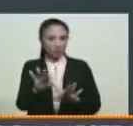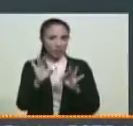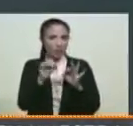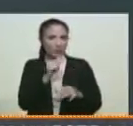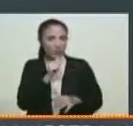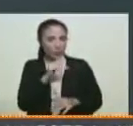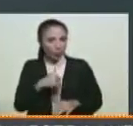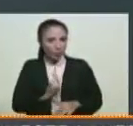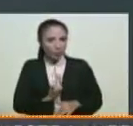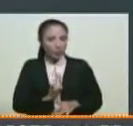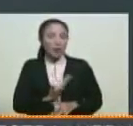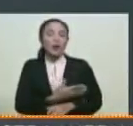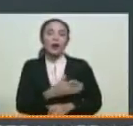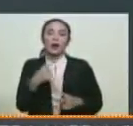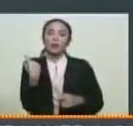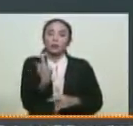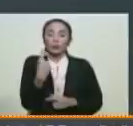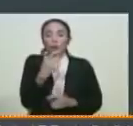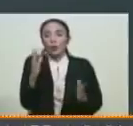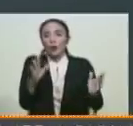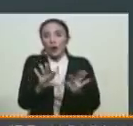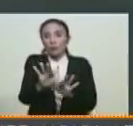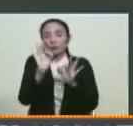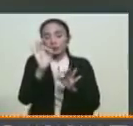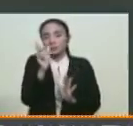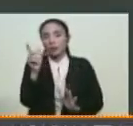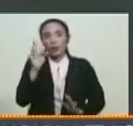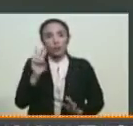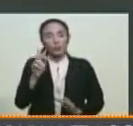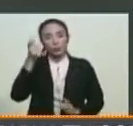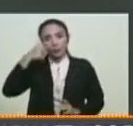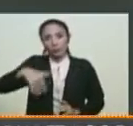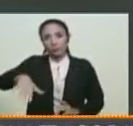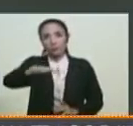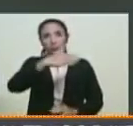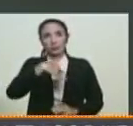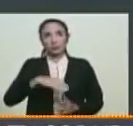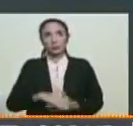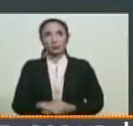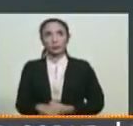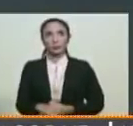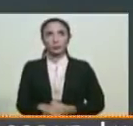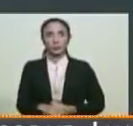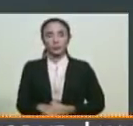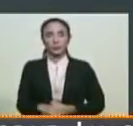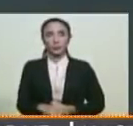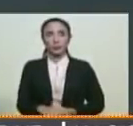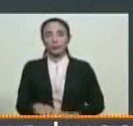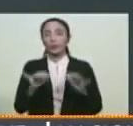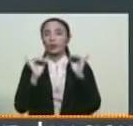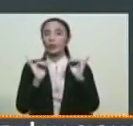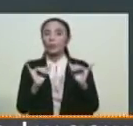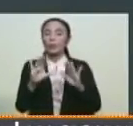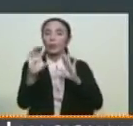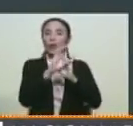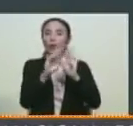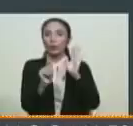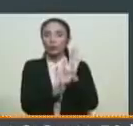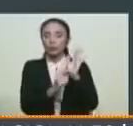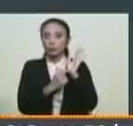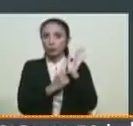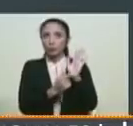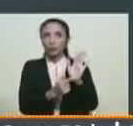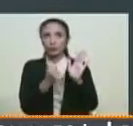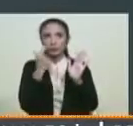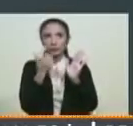elegir la soberanía que emana del voto del pueblo de Venezuela a través de la Constitución,